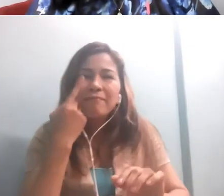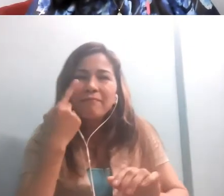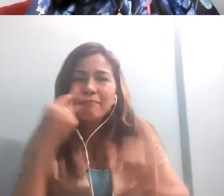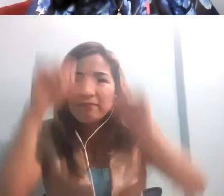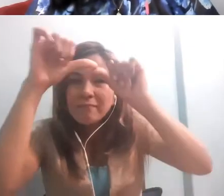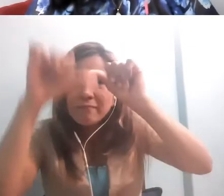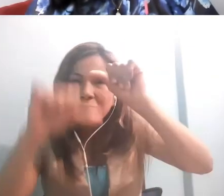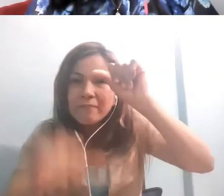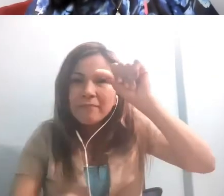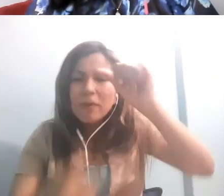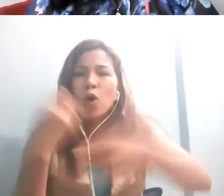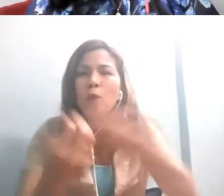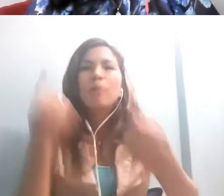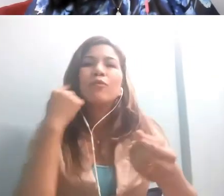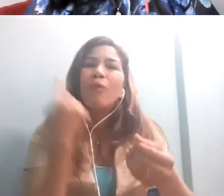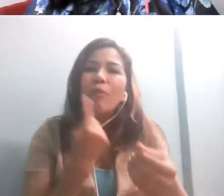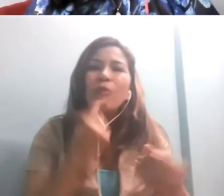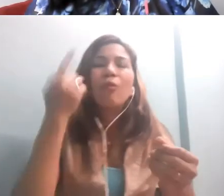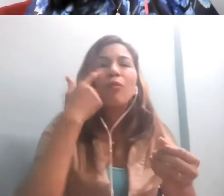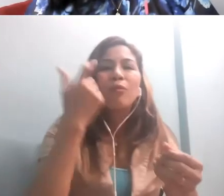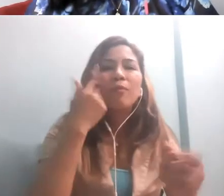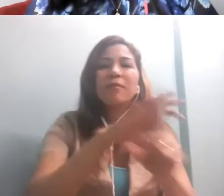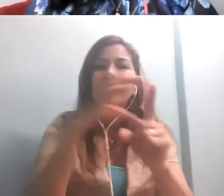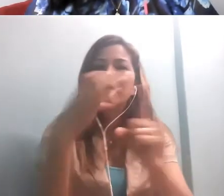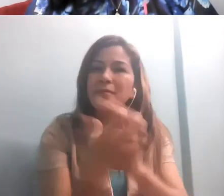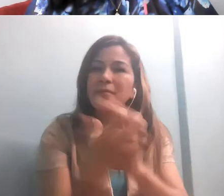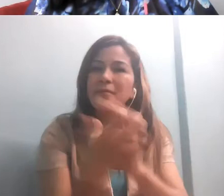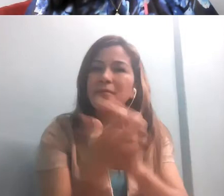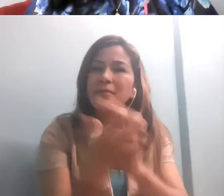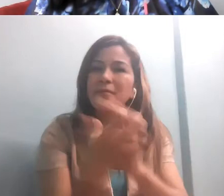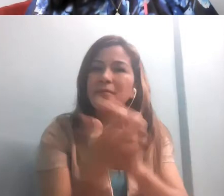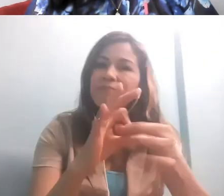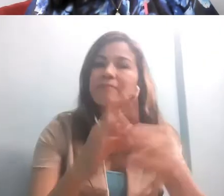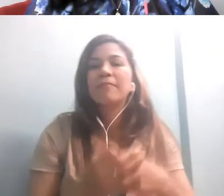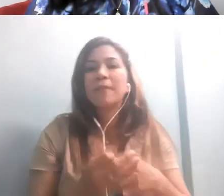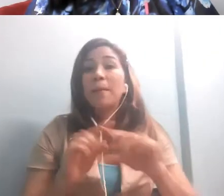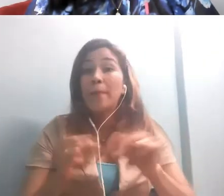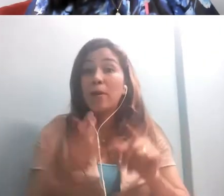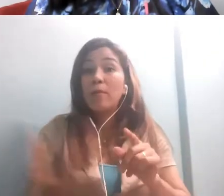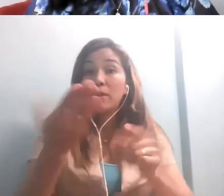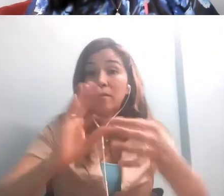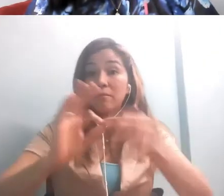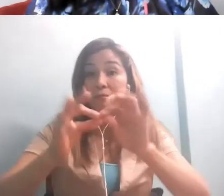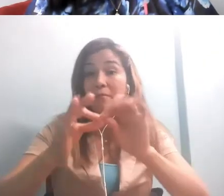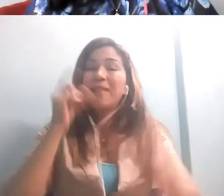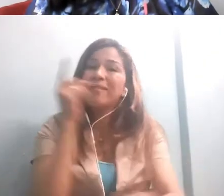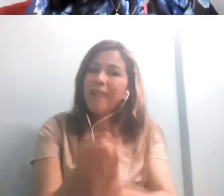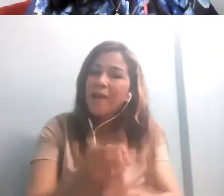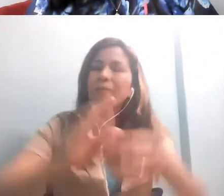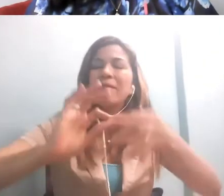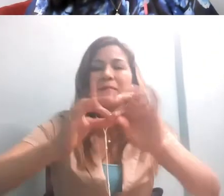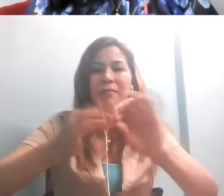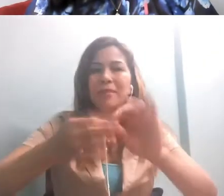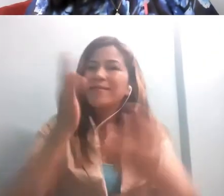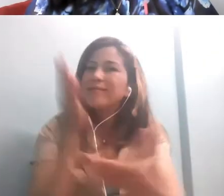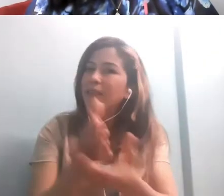contacto que haya tenido con la comunidad sorda. Pero realmente es necesario que exista el intérprete de lengua de señas y es parte